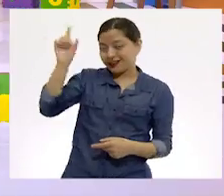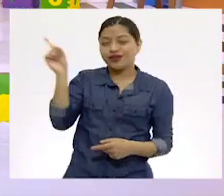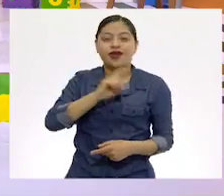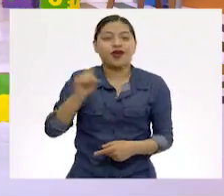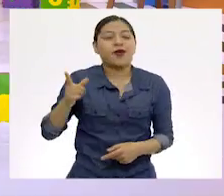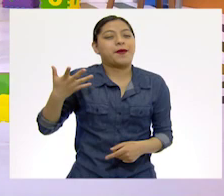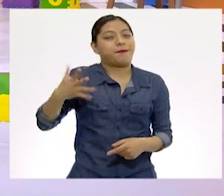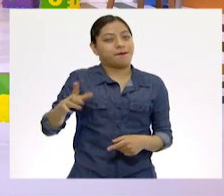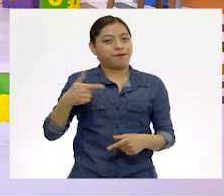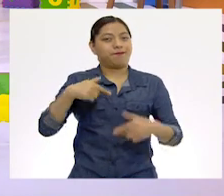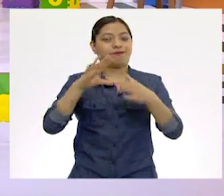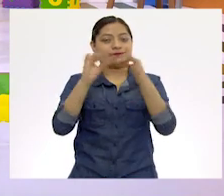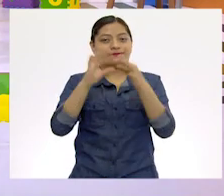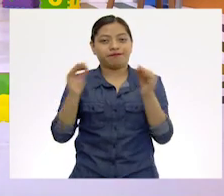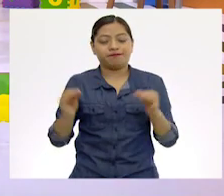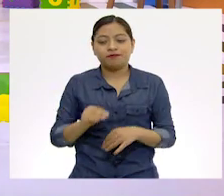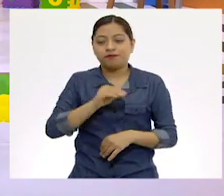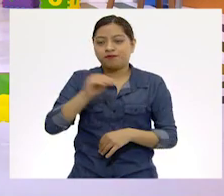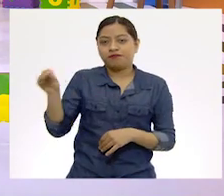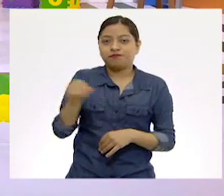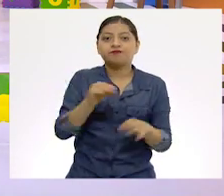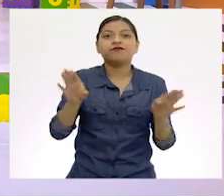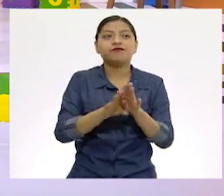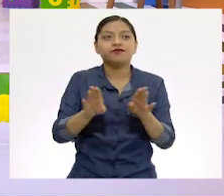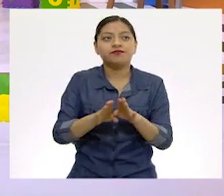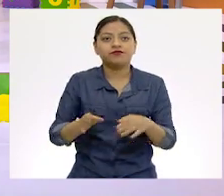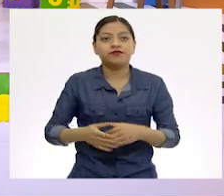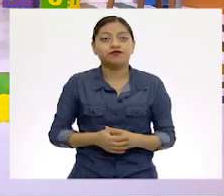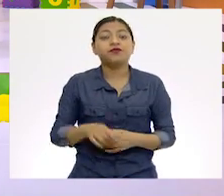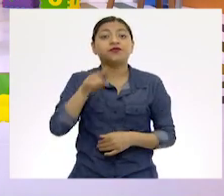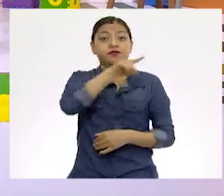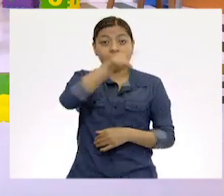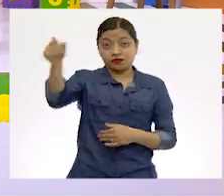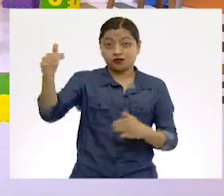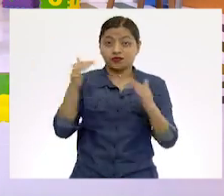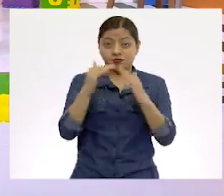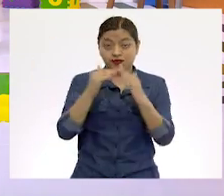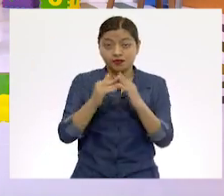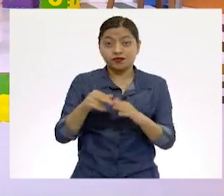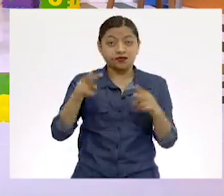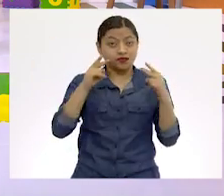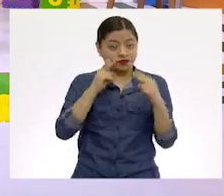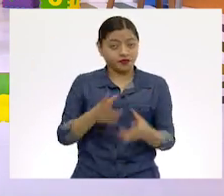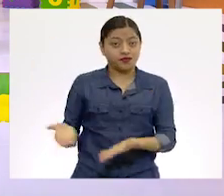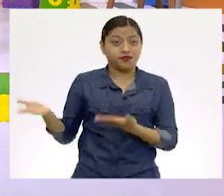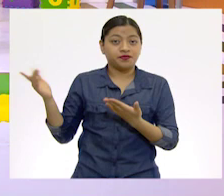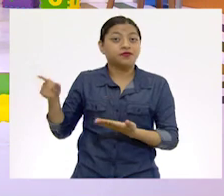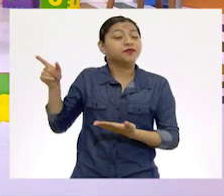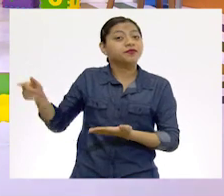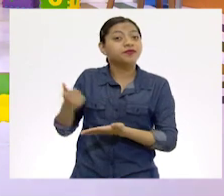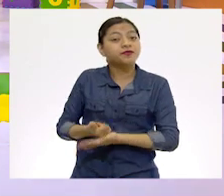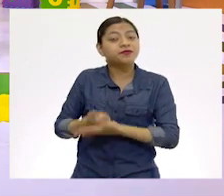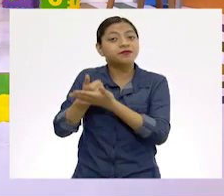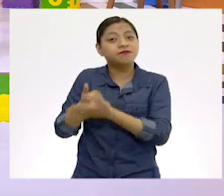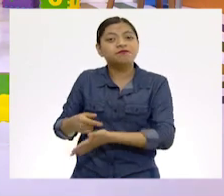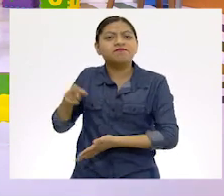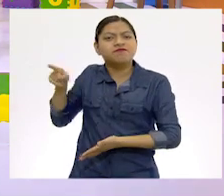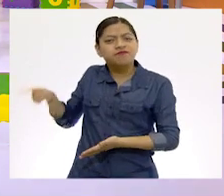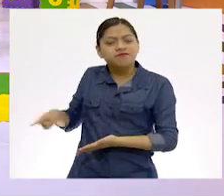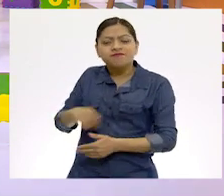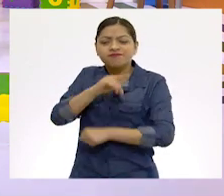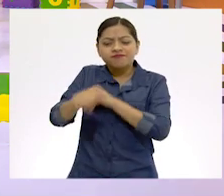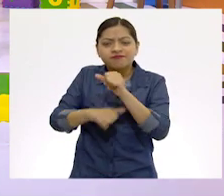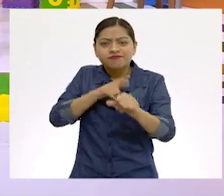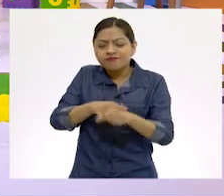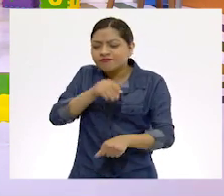desplaza un animal que repta. Por favor, Eric, ustedes en casa pongan mucha atención. Eric nos va a ayudar a simular cómo es que